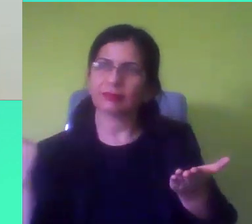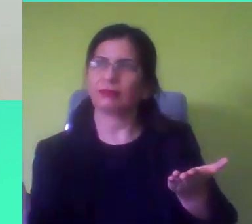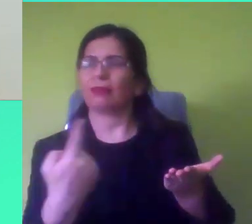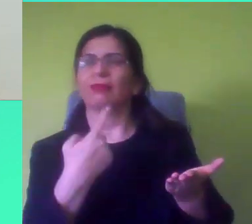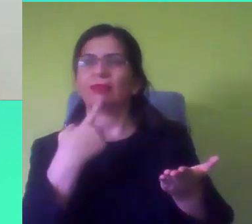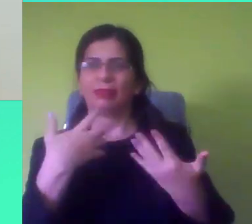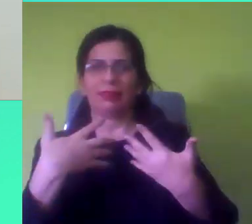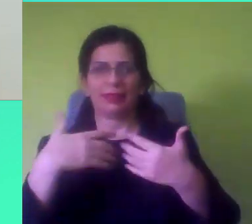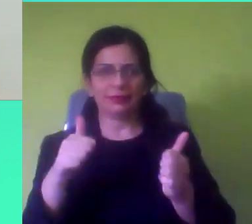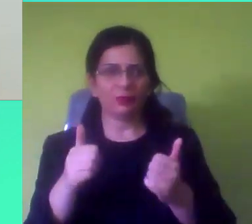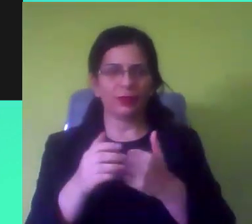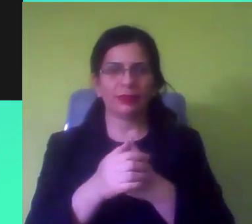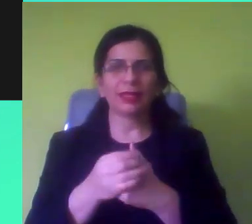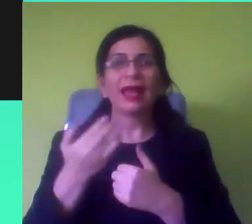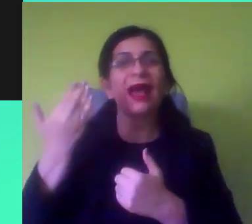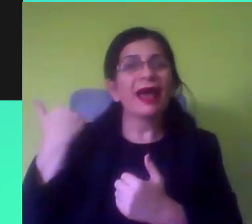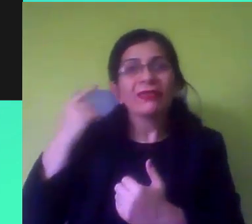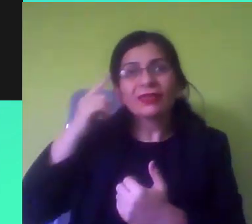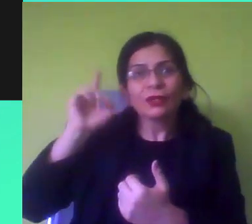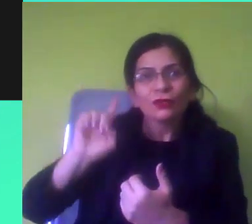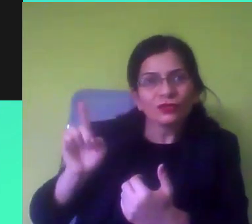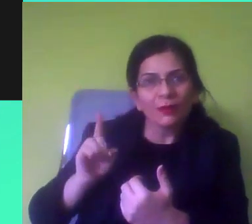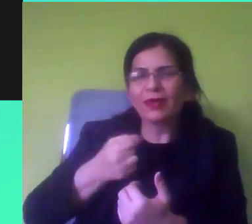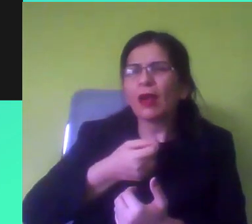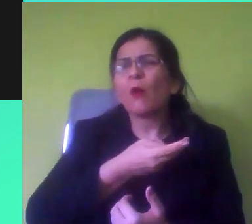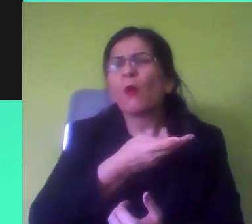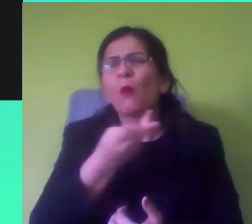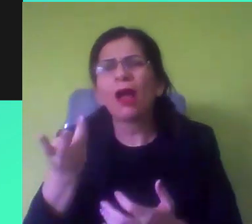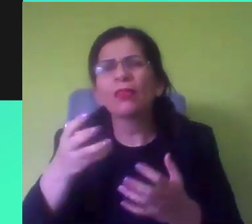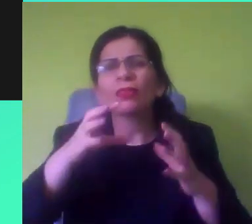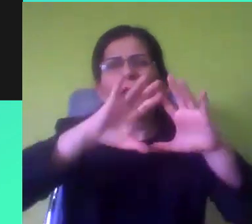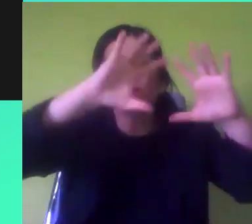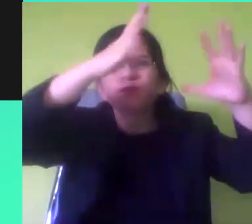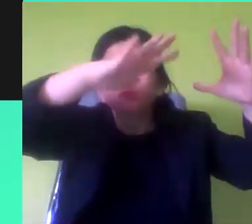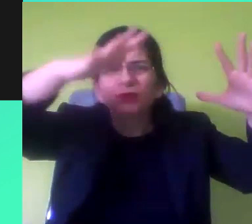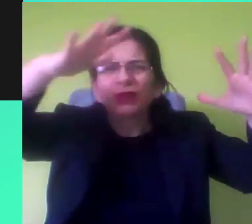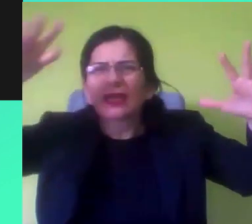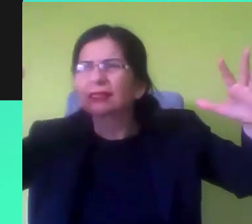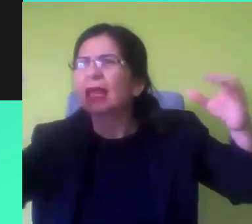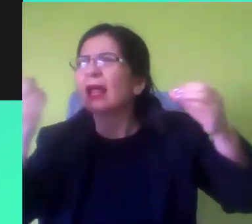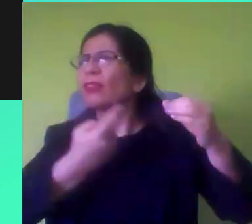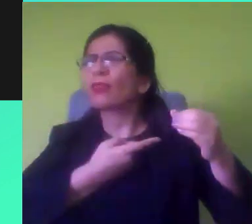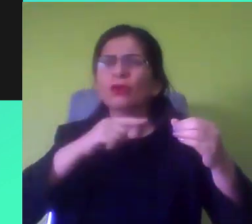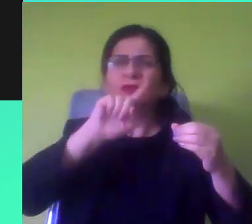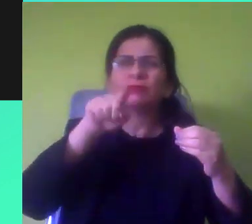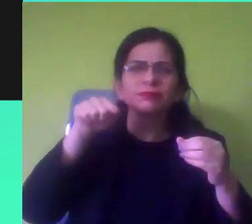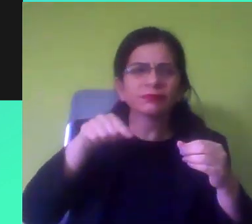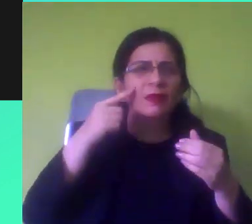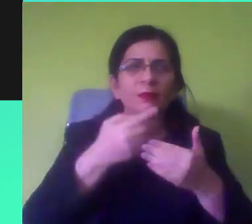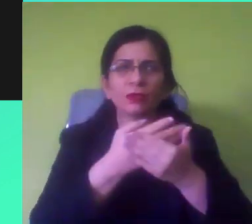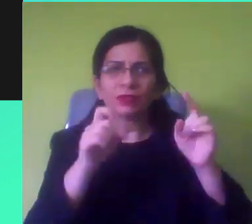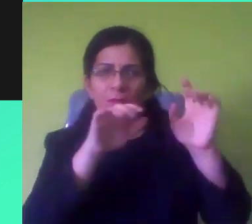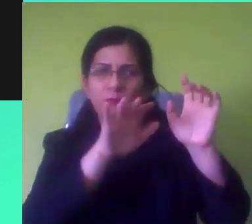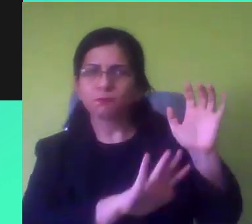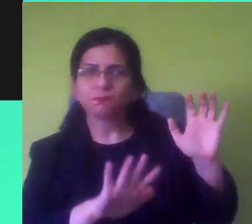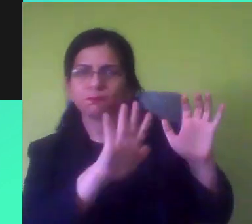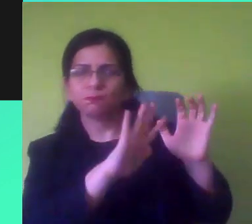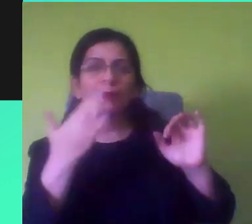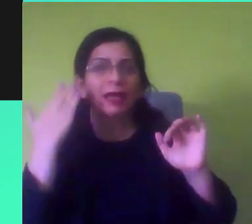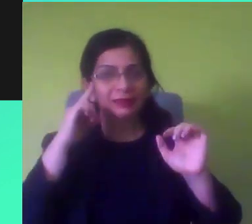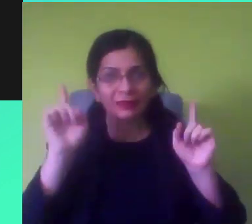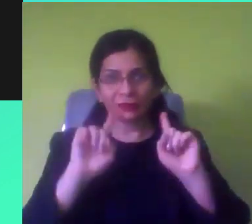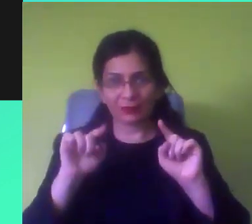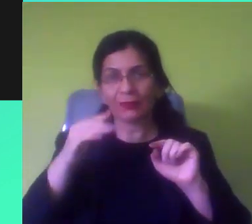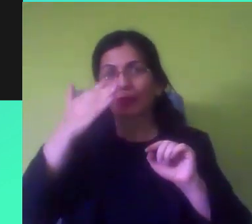respuesta básicamente a saber, bueno, cuántos glaciares hay y dónde están dentro de estas regiones que hay en los Andes, que es de las regiones que nos ha